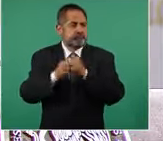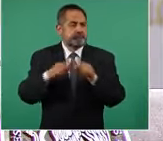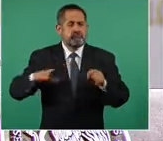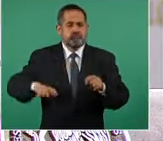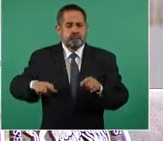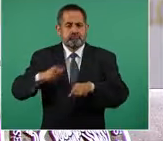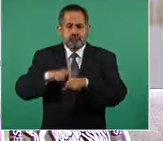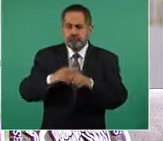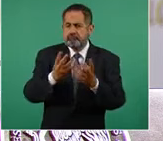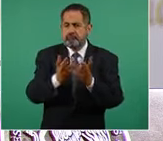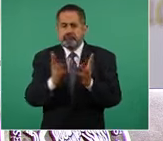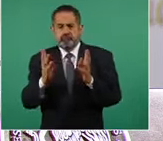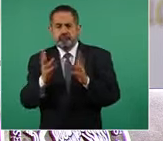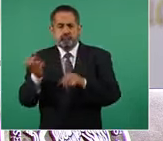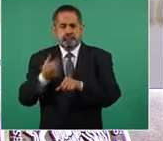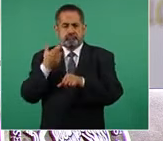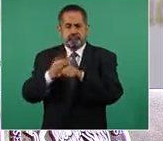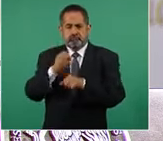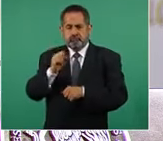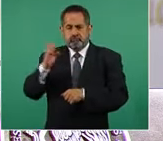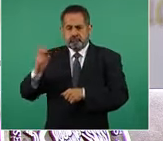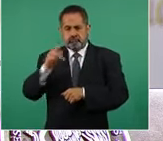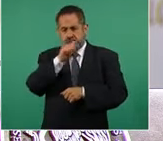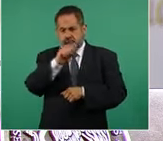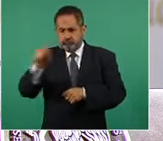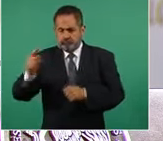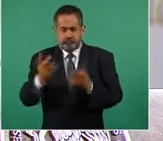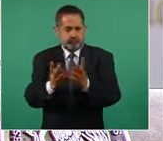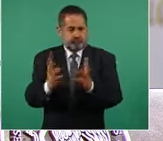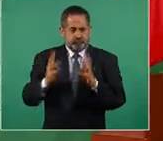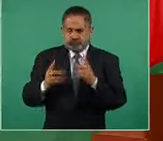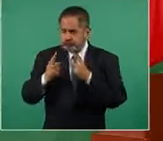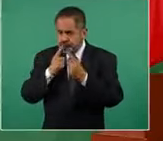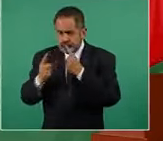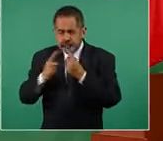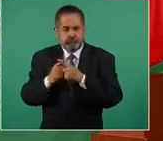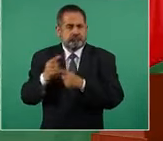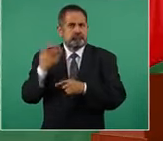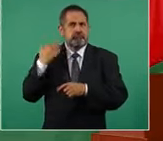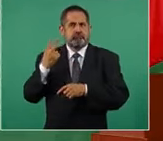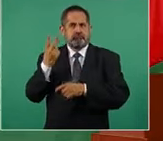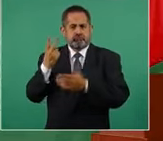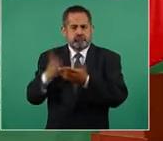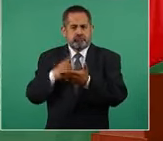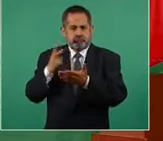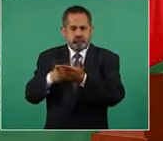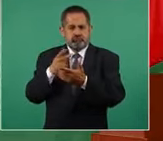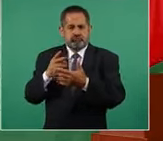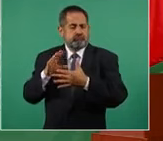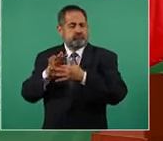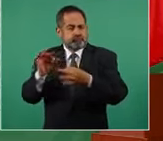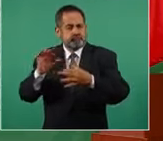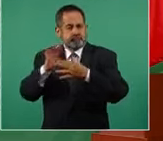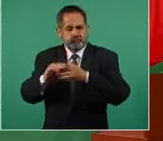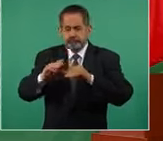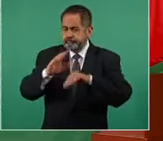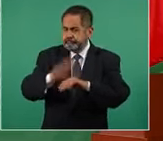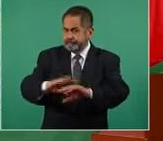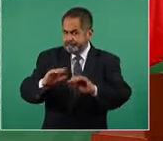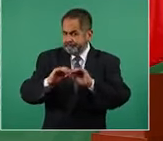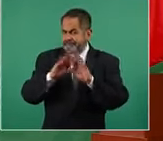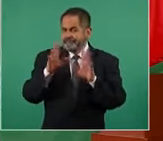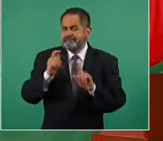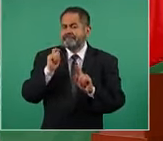con secretarios de Educación y de Salud, hemos tenido junto con Gobernación dos reuniones en donde se ha dado de manera muy clara y